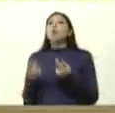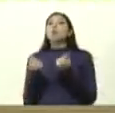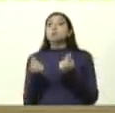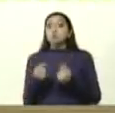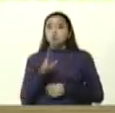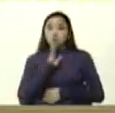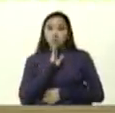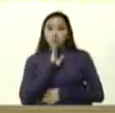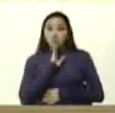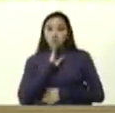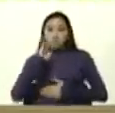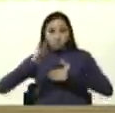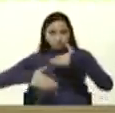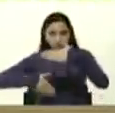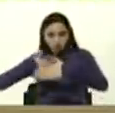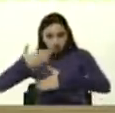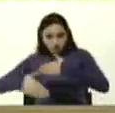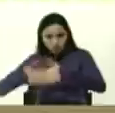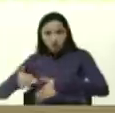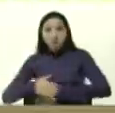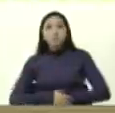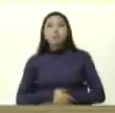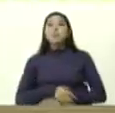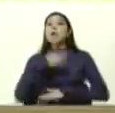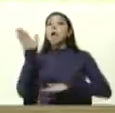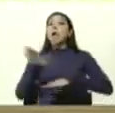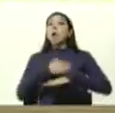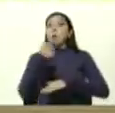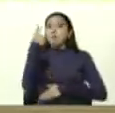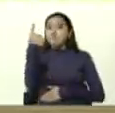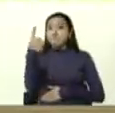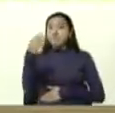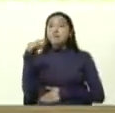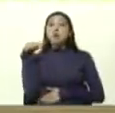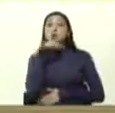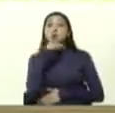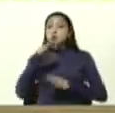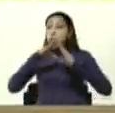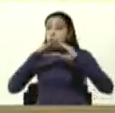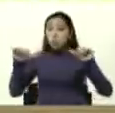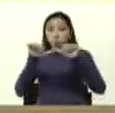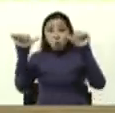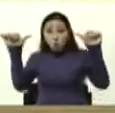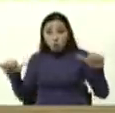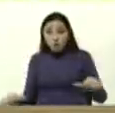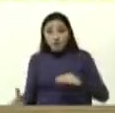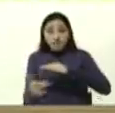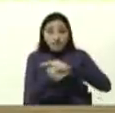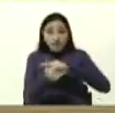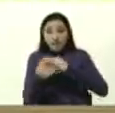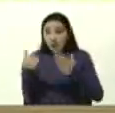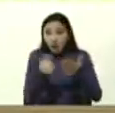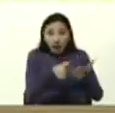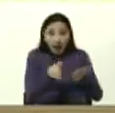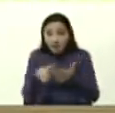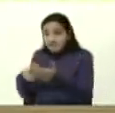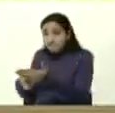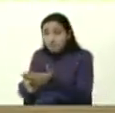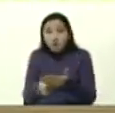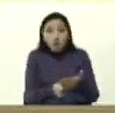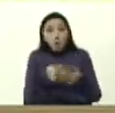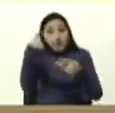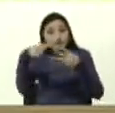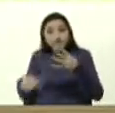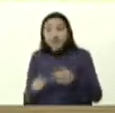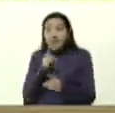bancos. Eso quiere decir que a partir del jueves 1 de octubre, todos los sistemas digitales, los pagos electrónicos, los medios